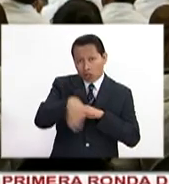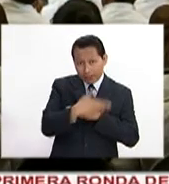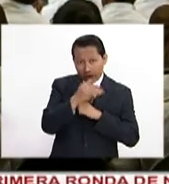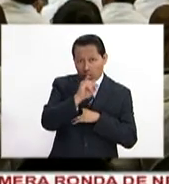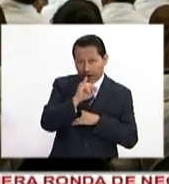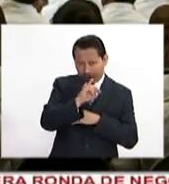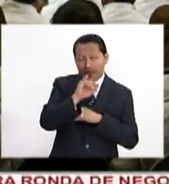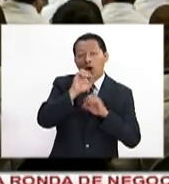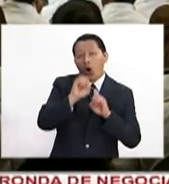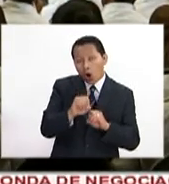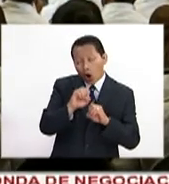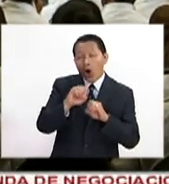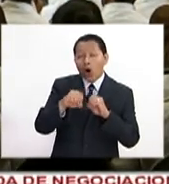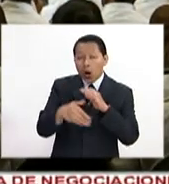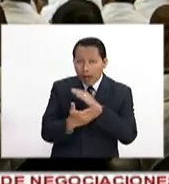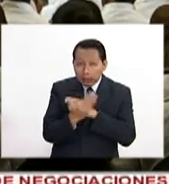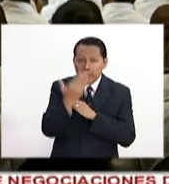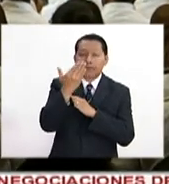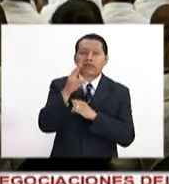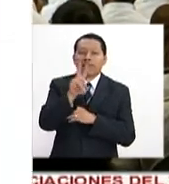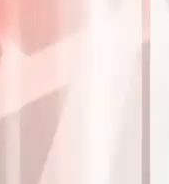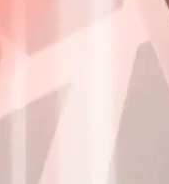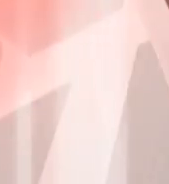en las primeras horas del día viernes.